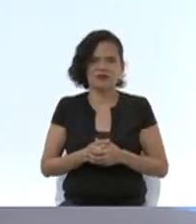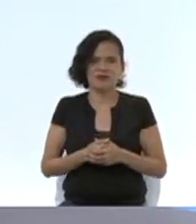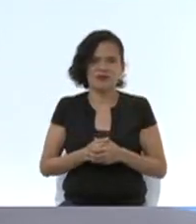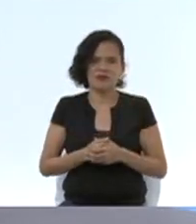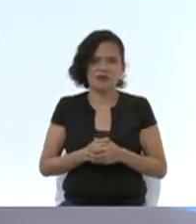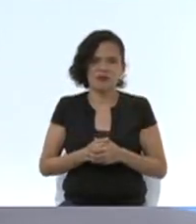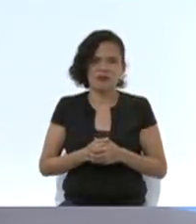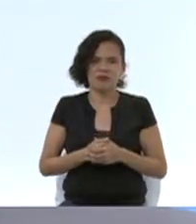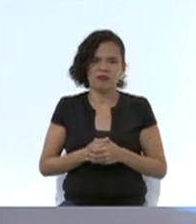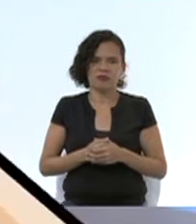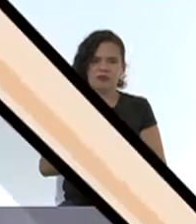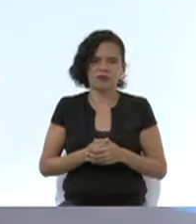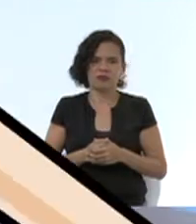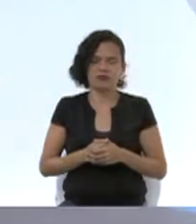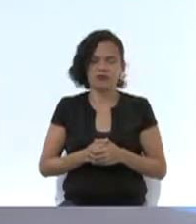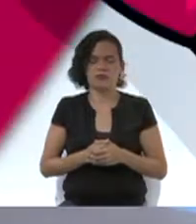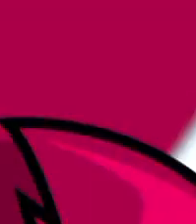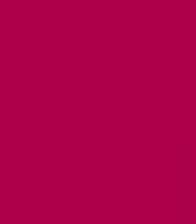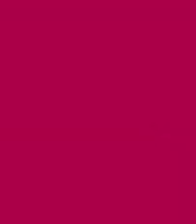chao!